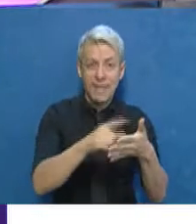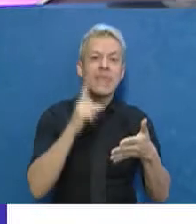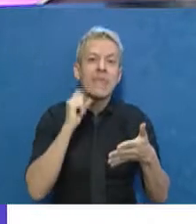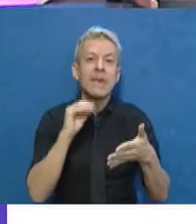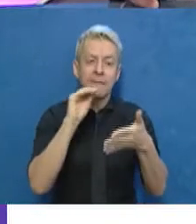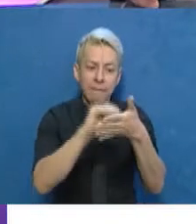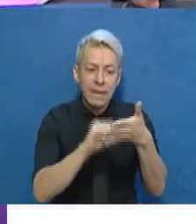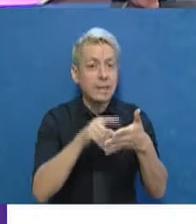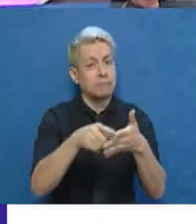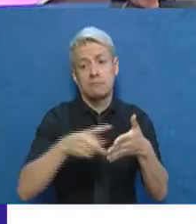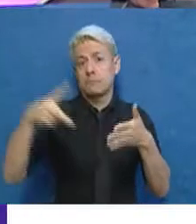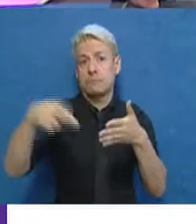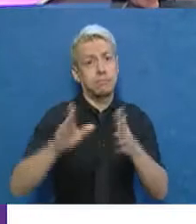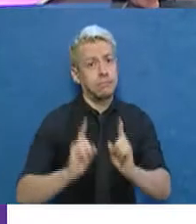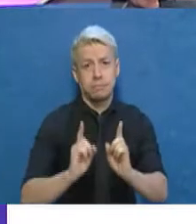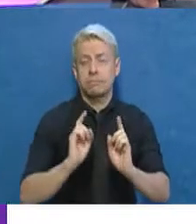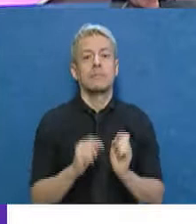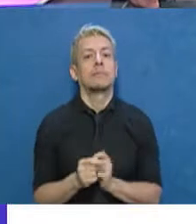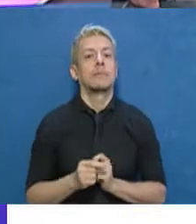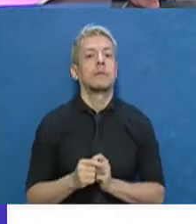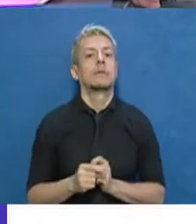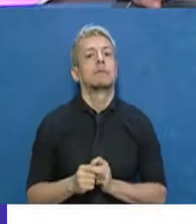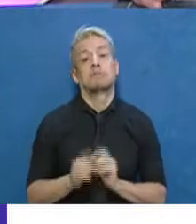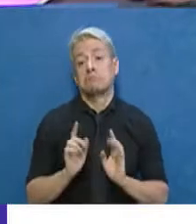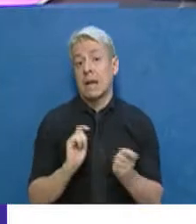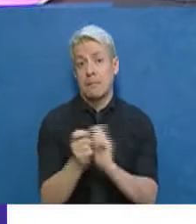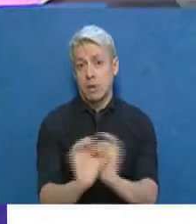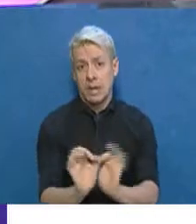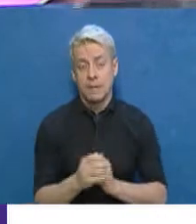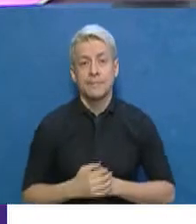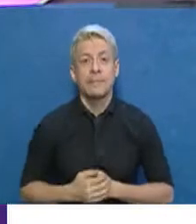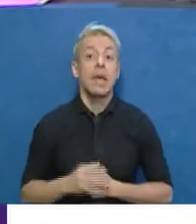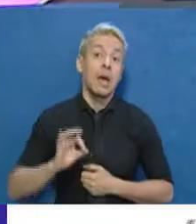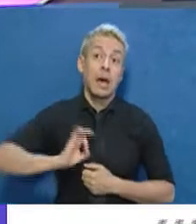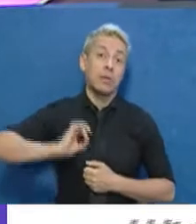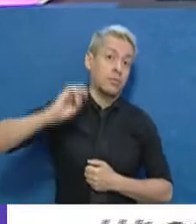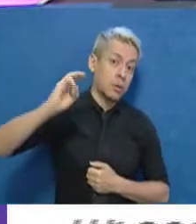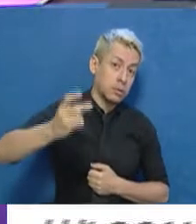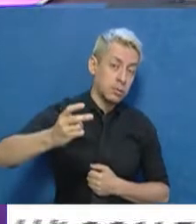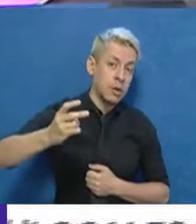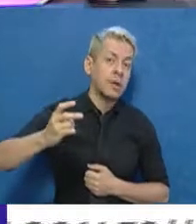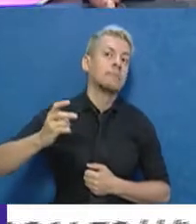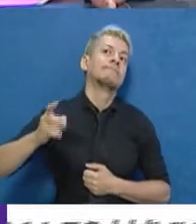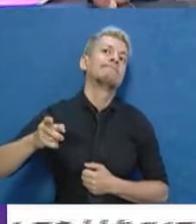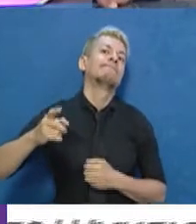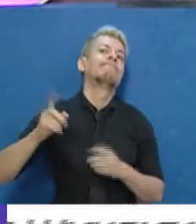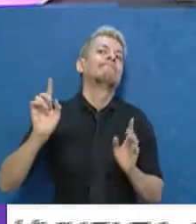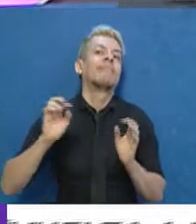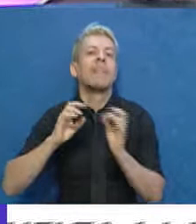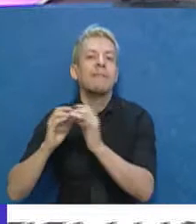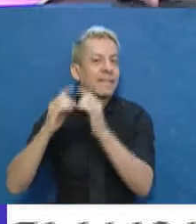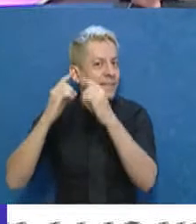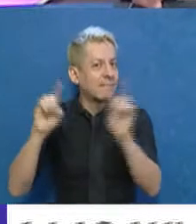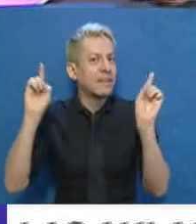Se termina el año tal cual estaba estipulado en las fechas. Y el año que viene llegará la otra discusión.